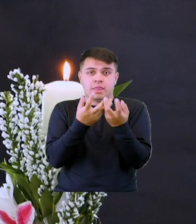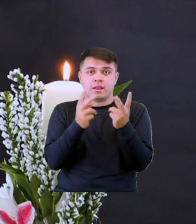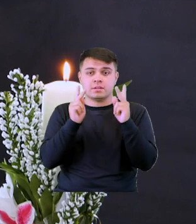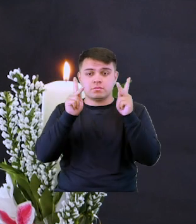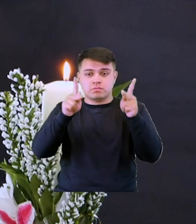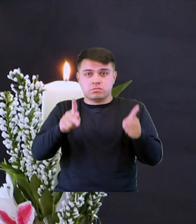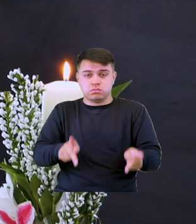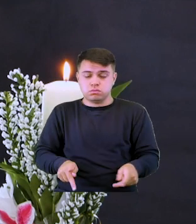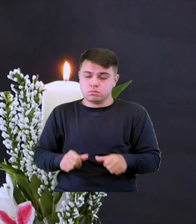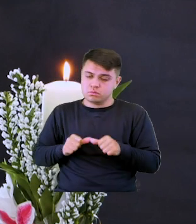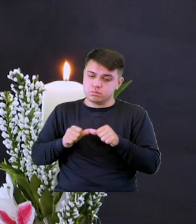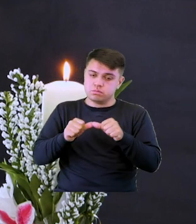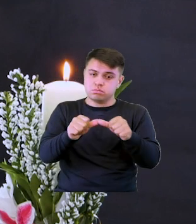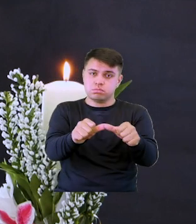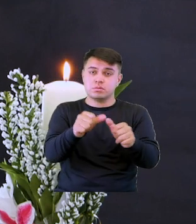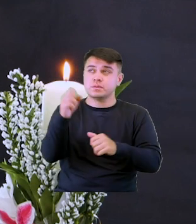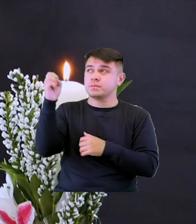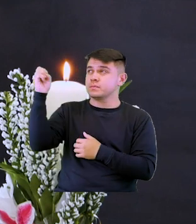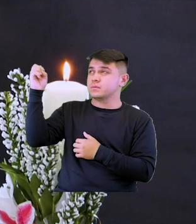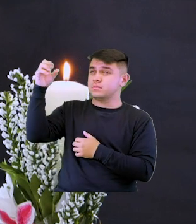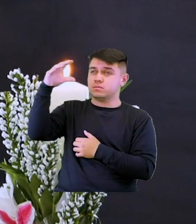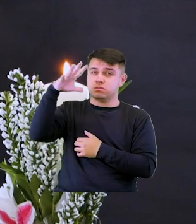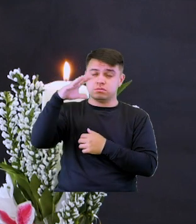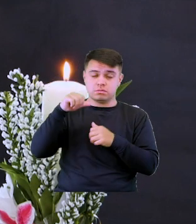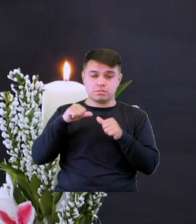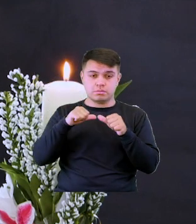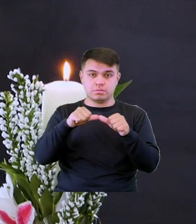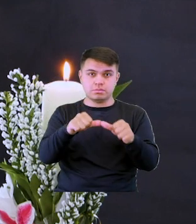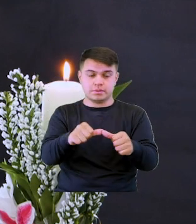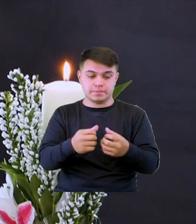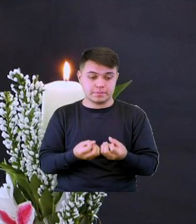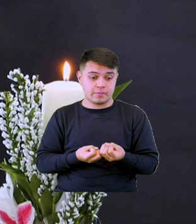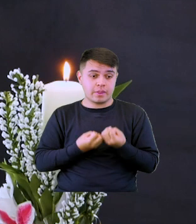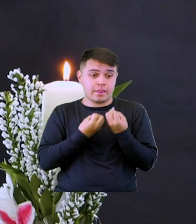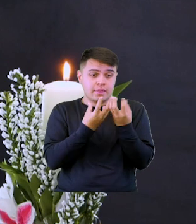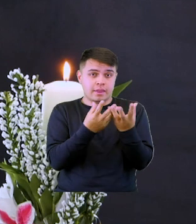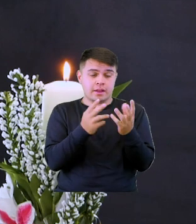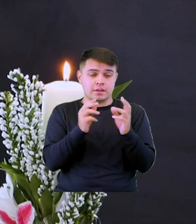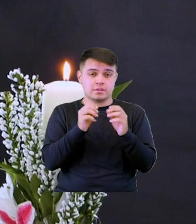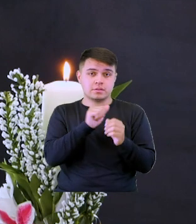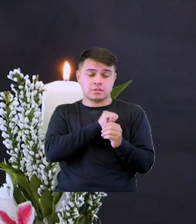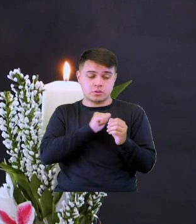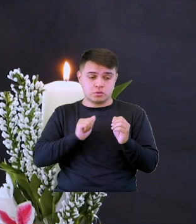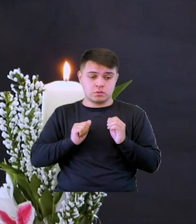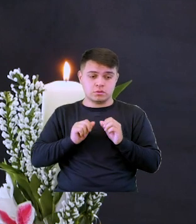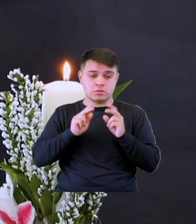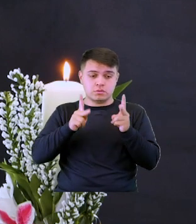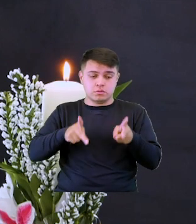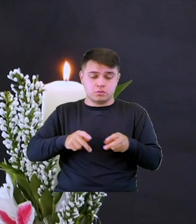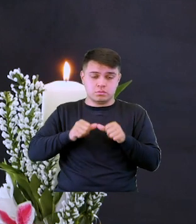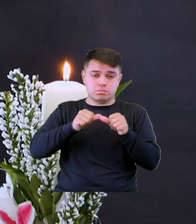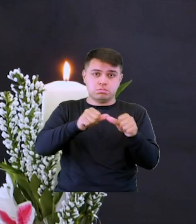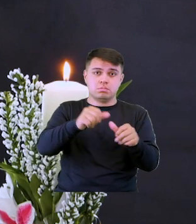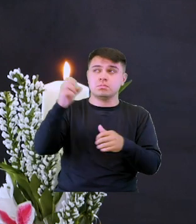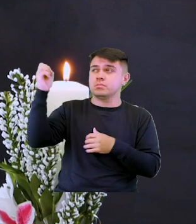concédele, Señor, el descanso eterno. Y brille, Padre, perpetua. Concédele, Señor, el descanso eterno. Y